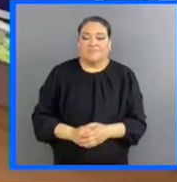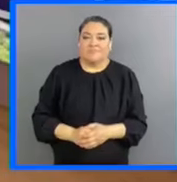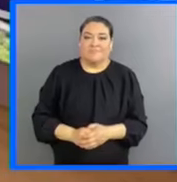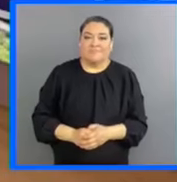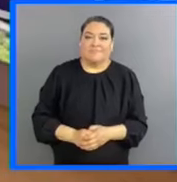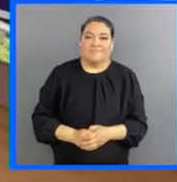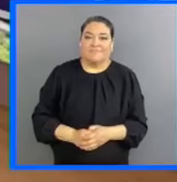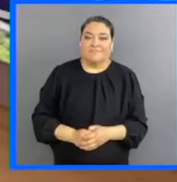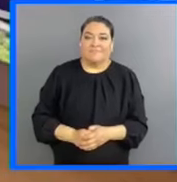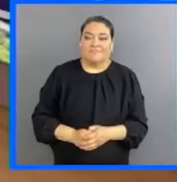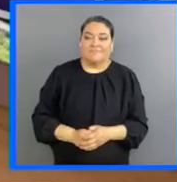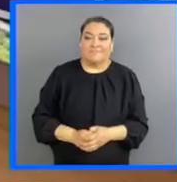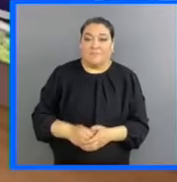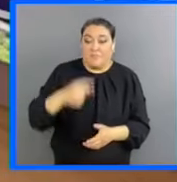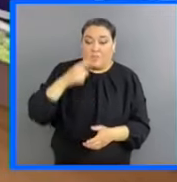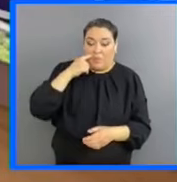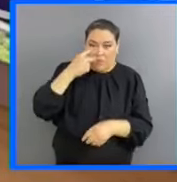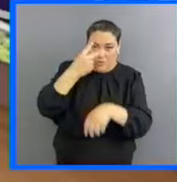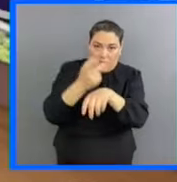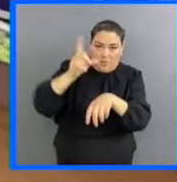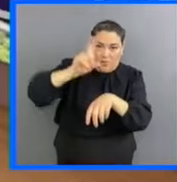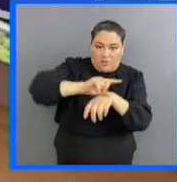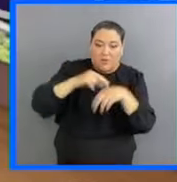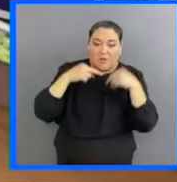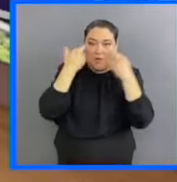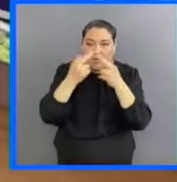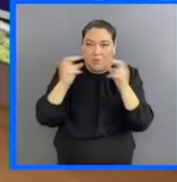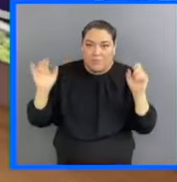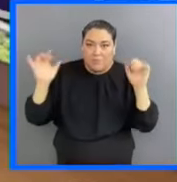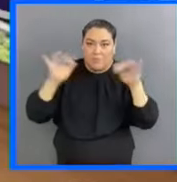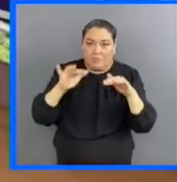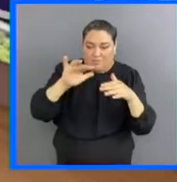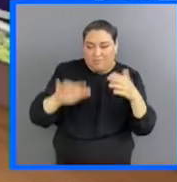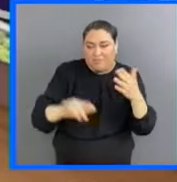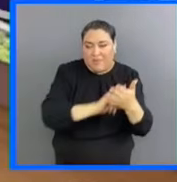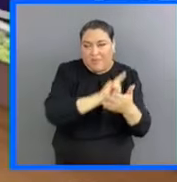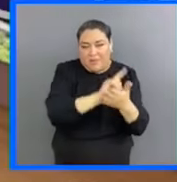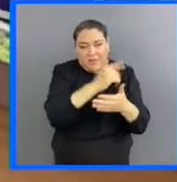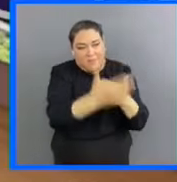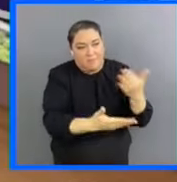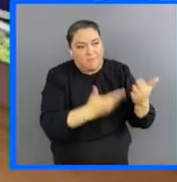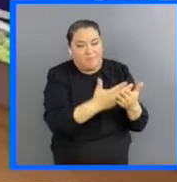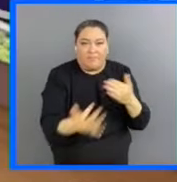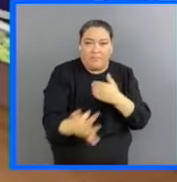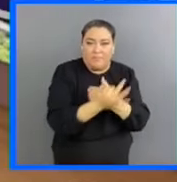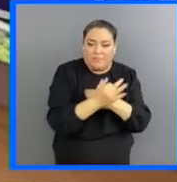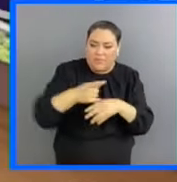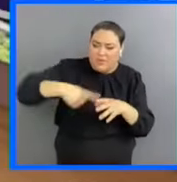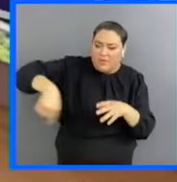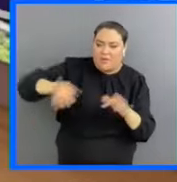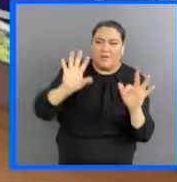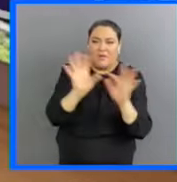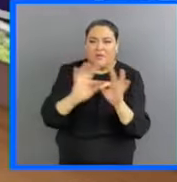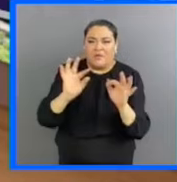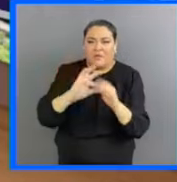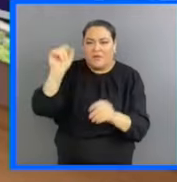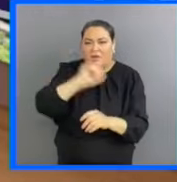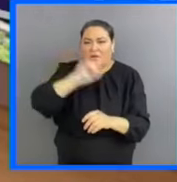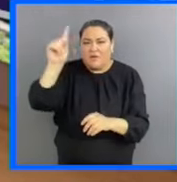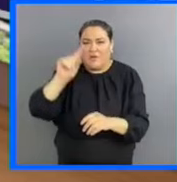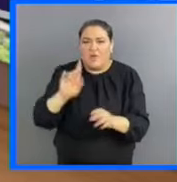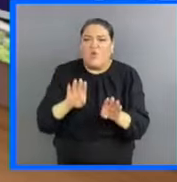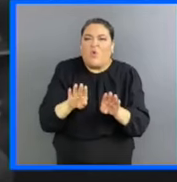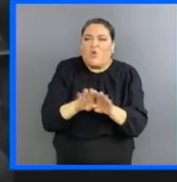En el segundo día de las jornadas sobre la ley de amparo, especialistas hablaron sobre los aportes respecto a la suspensión del acto reclamado.